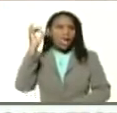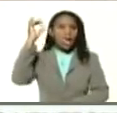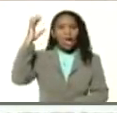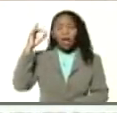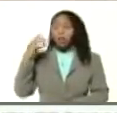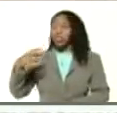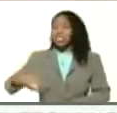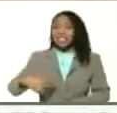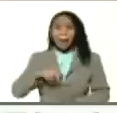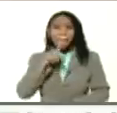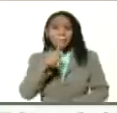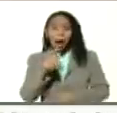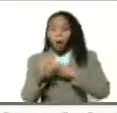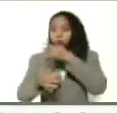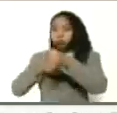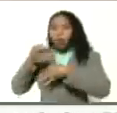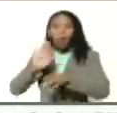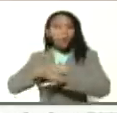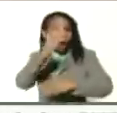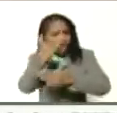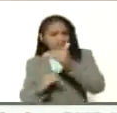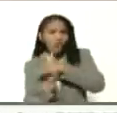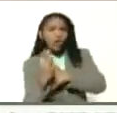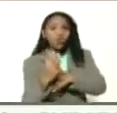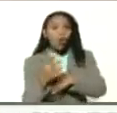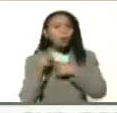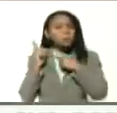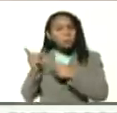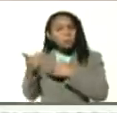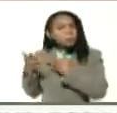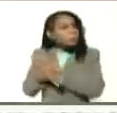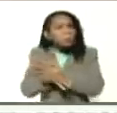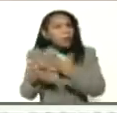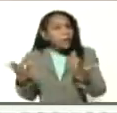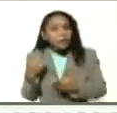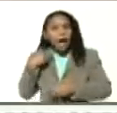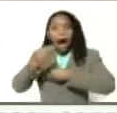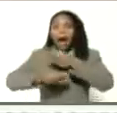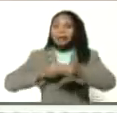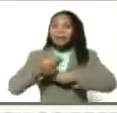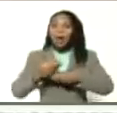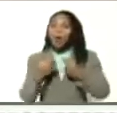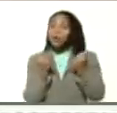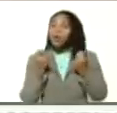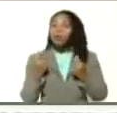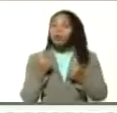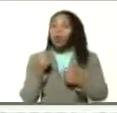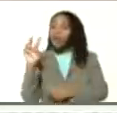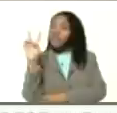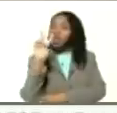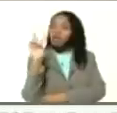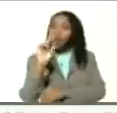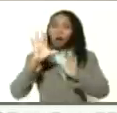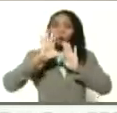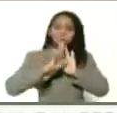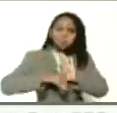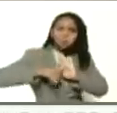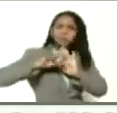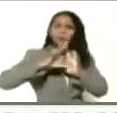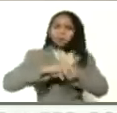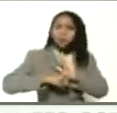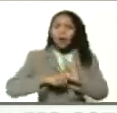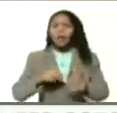chiste muy mal contado, porque el trasfondo es justamente expoliar los recursos de Venezuela, robarse